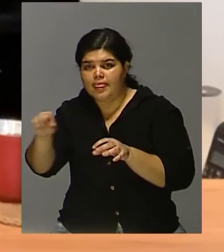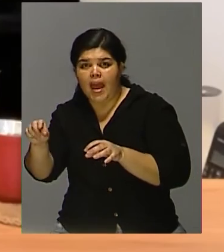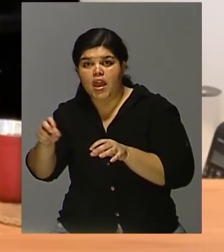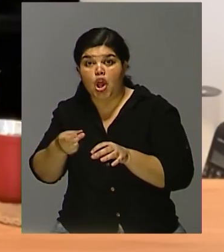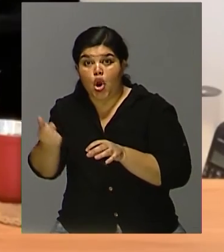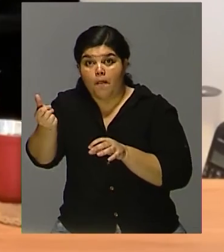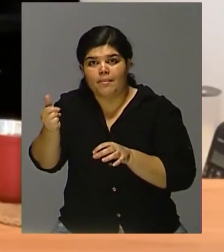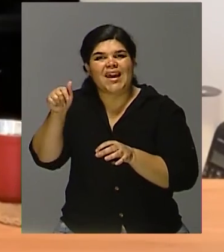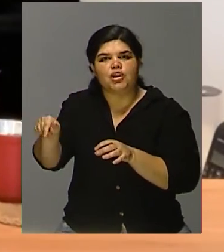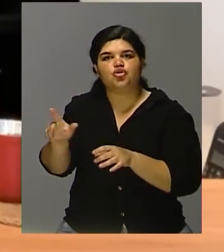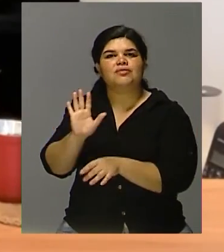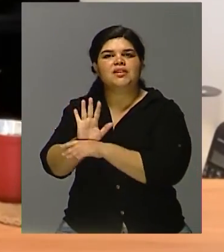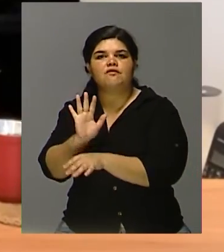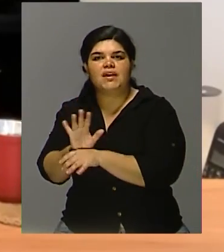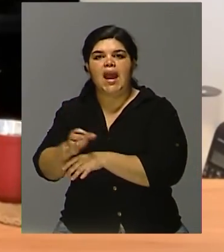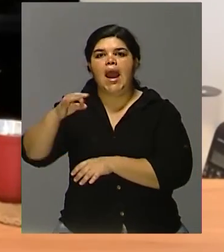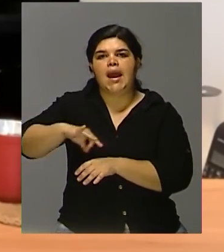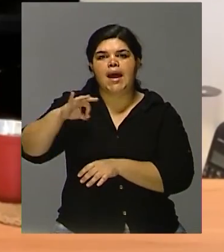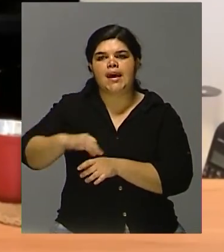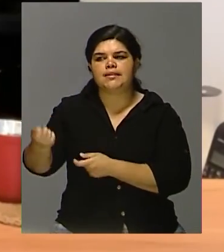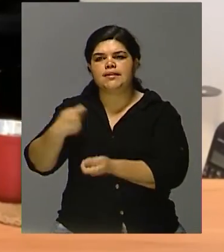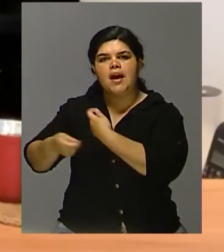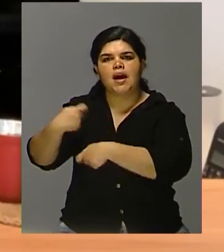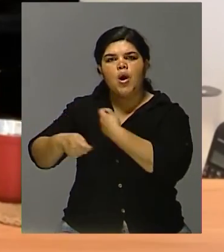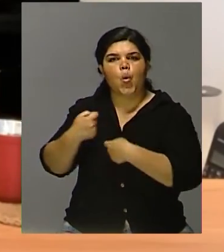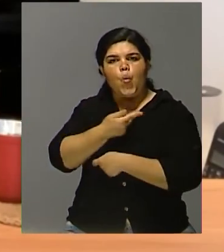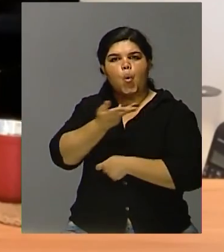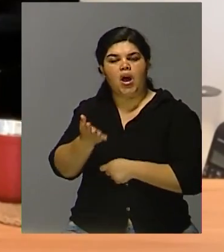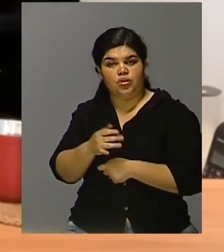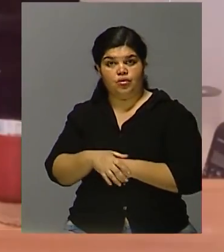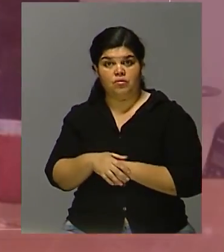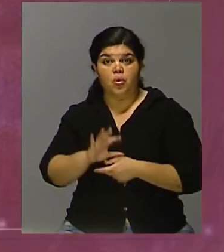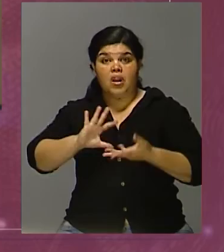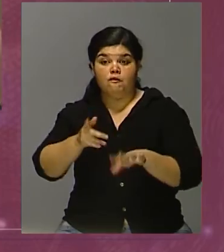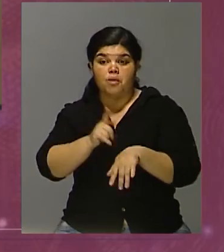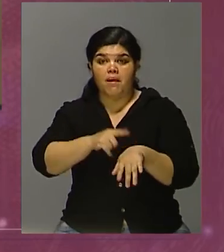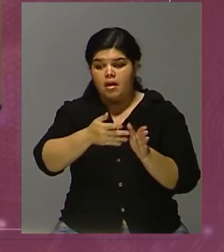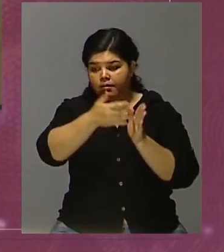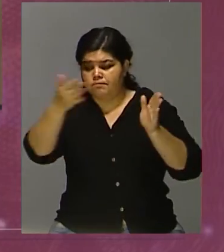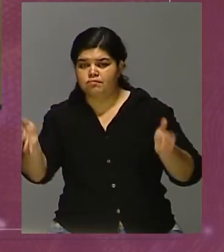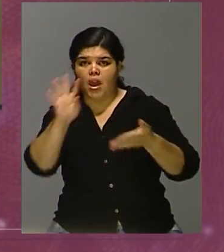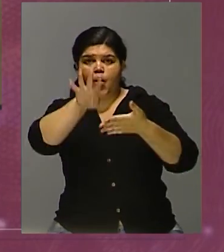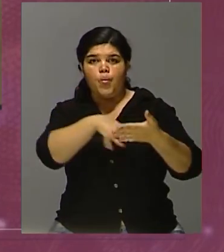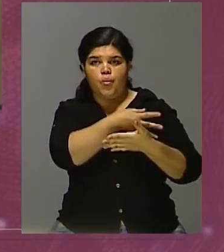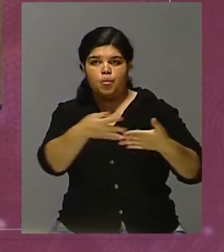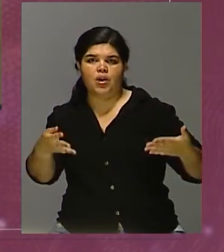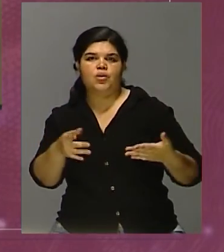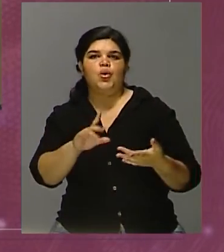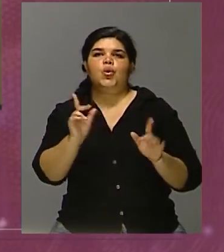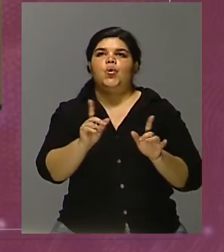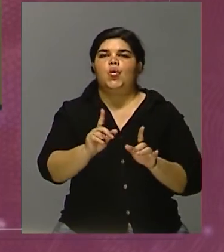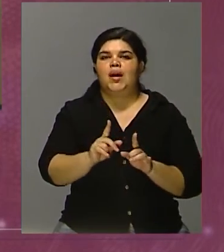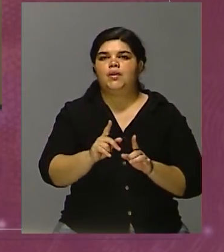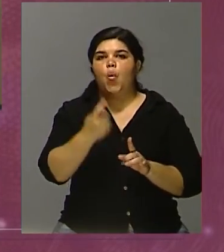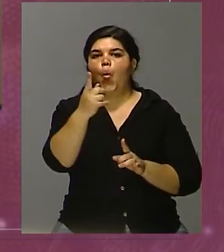virtud de eso veamos qué precio resulta razonable pagar para tener una ganancia adecuada en el largo plazo. No para hacernos millonarios en el próximo mes ni en los